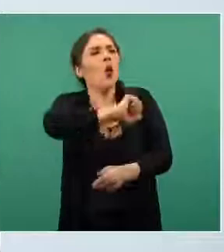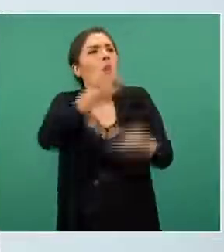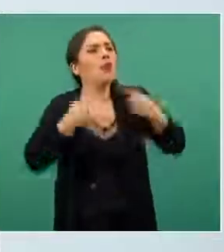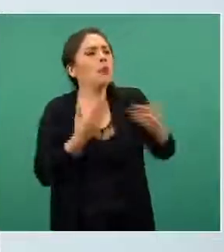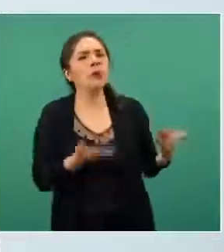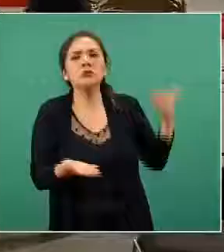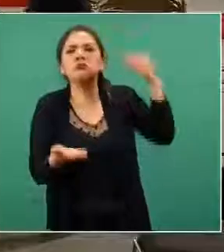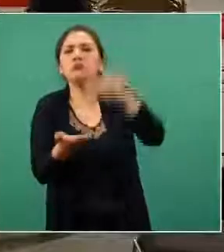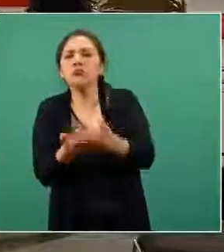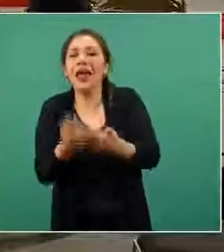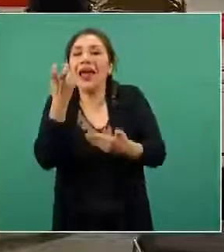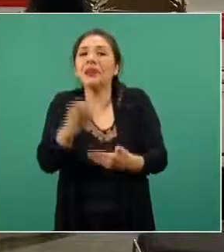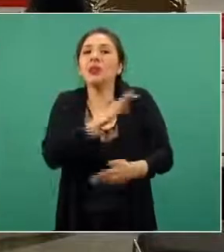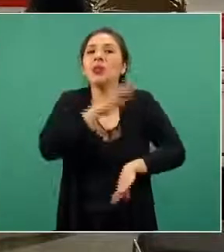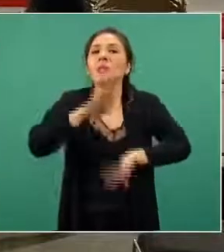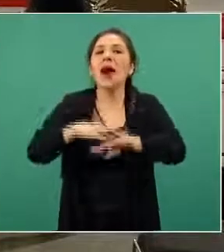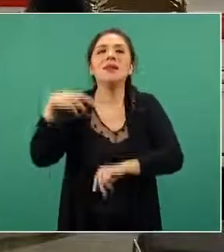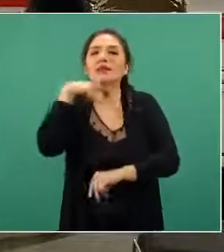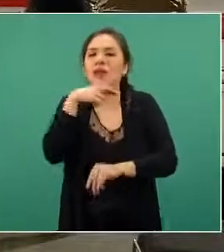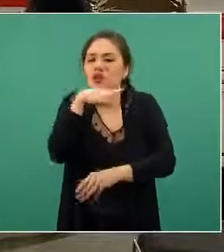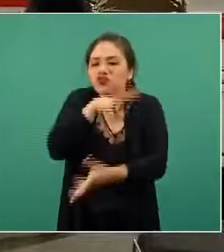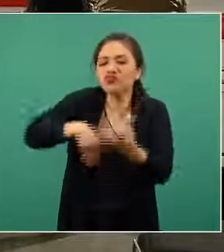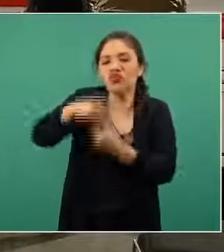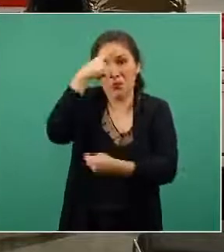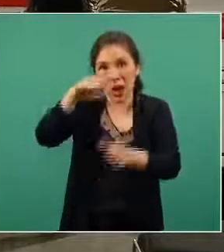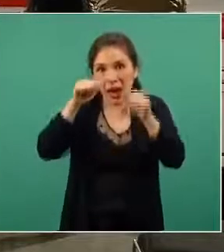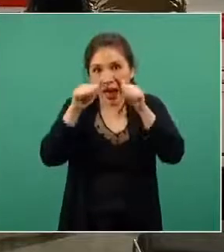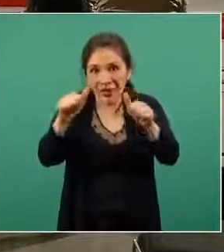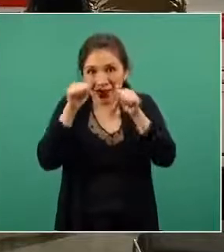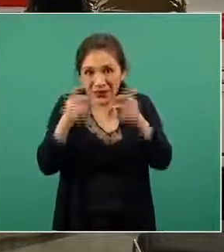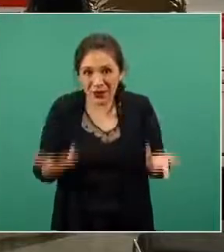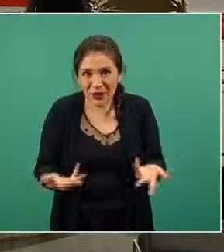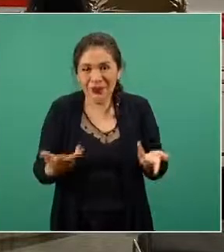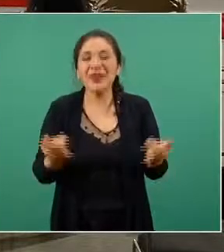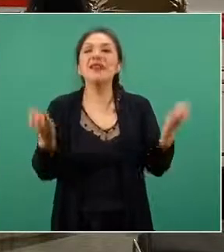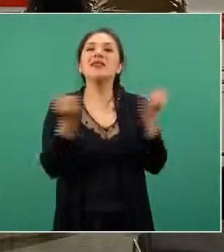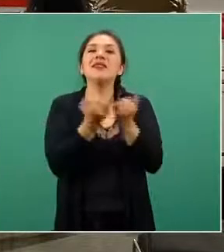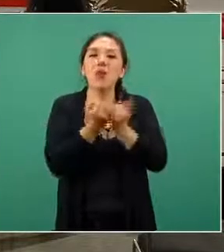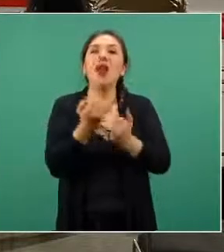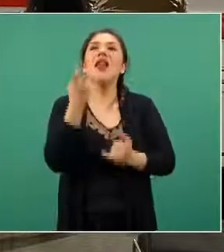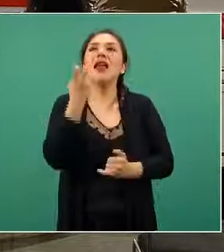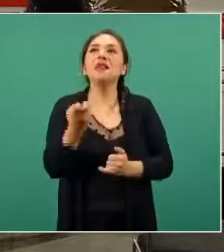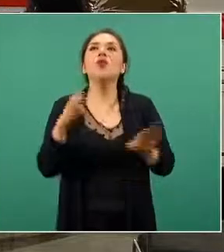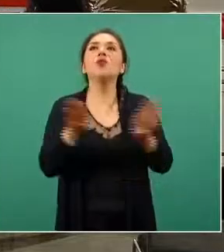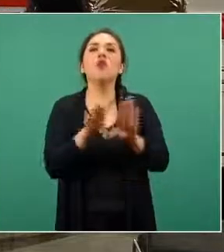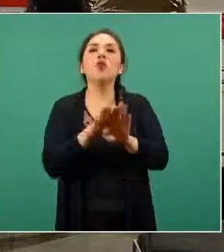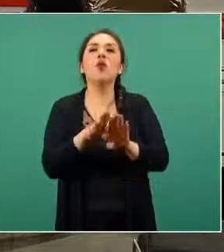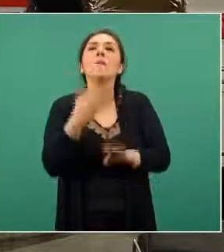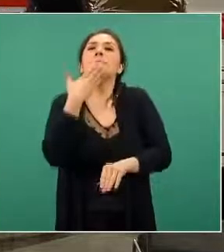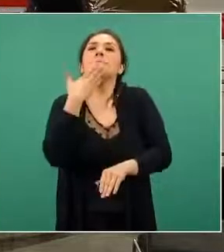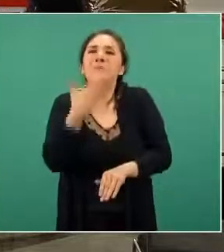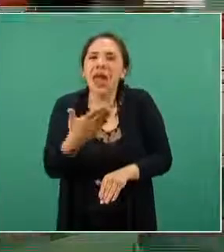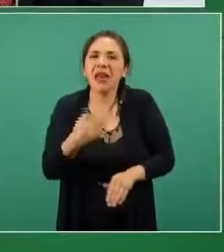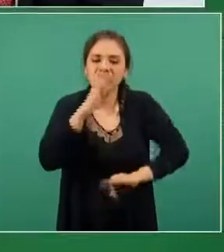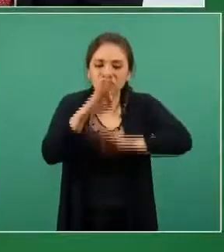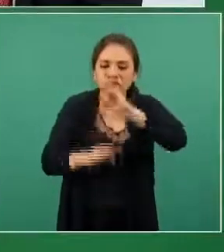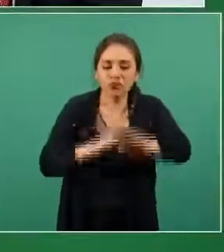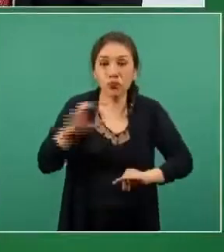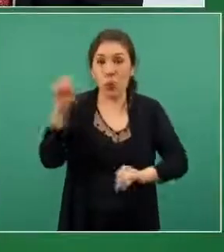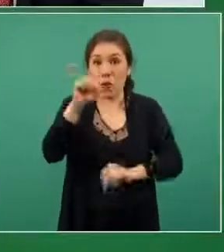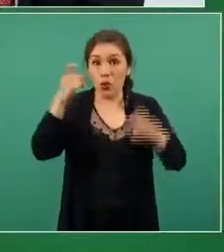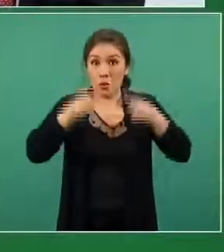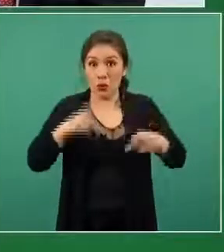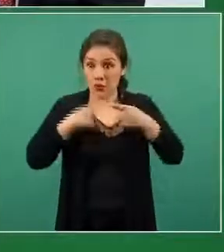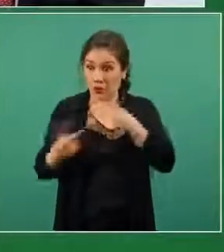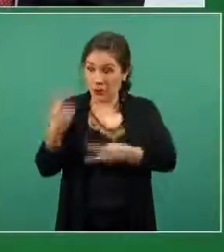incrementa el acceso a los servicios. Pero no solamente es necesario el acceso, tiene que ser un acceso efectivo, que cuando el paciente